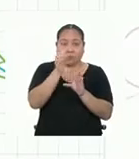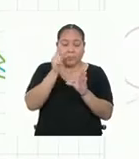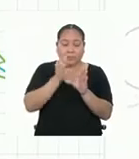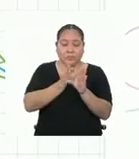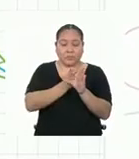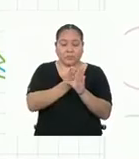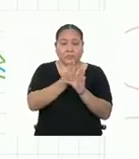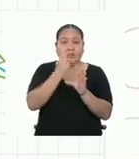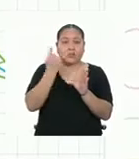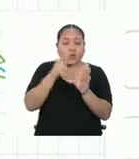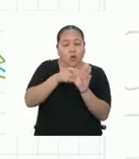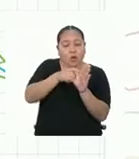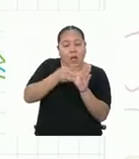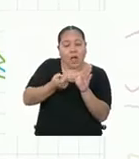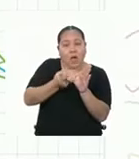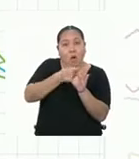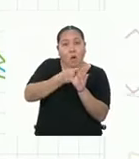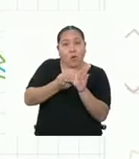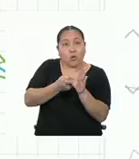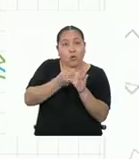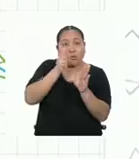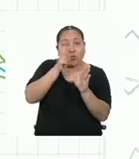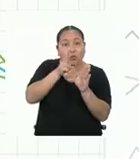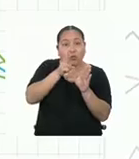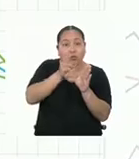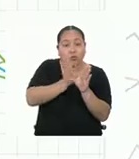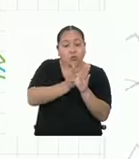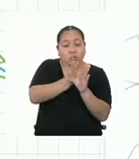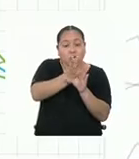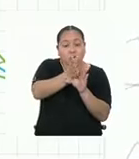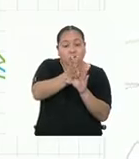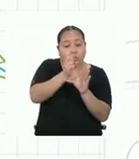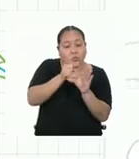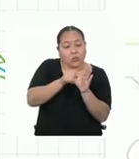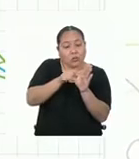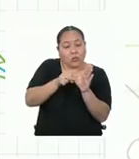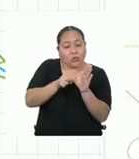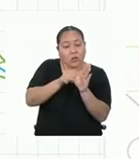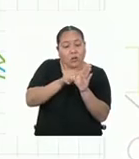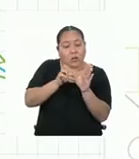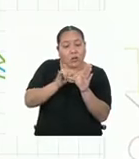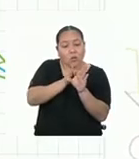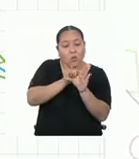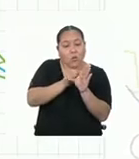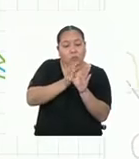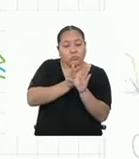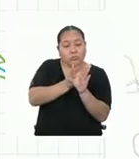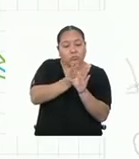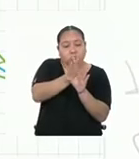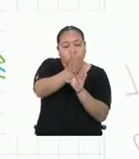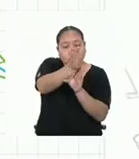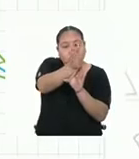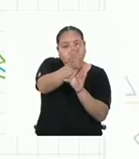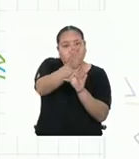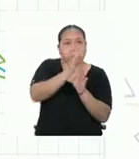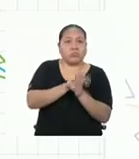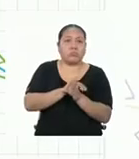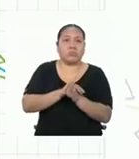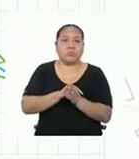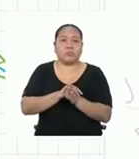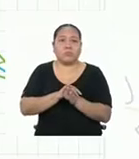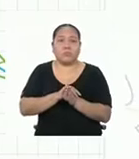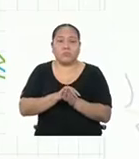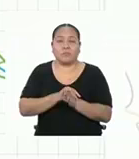el segmento que divide uno de sus ángulos en dos ángulos de igual medida Y termina en el correspondiente lado opuesto